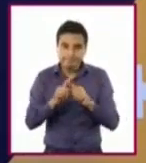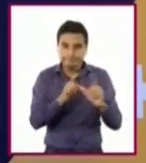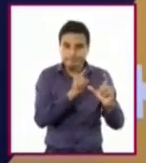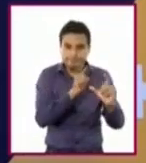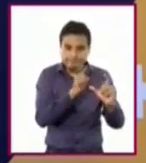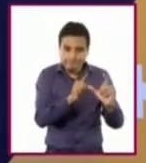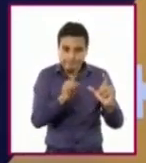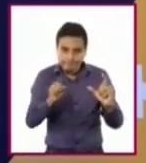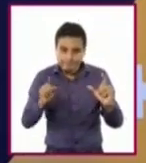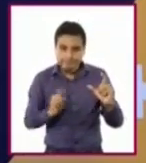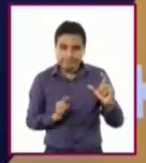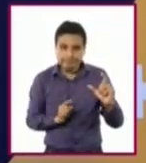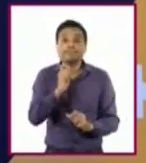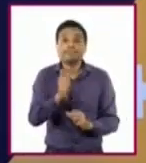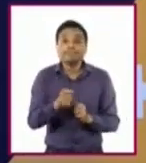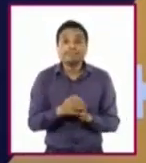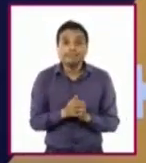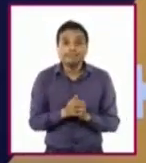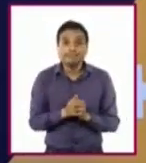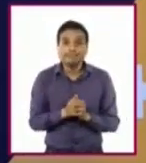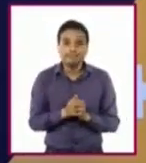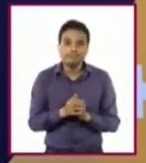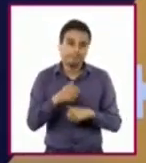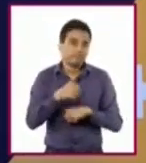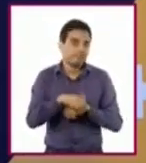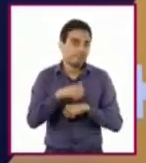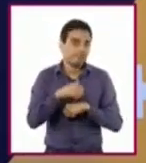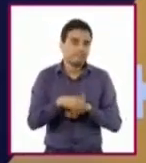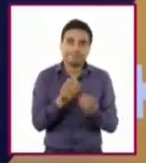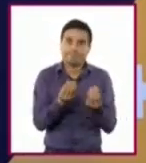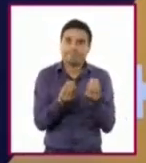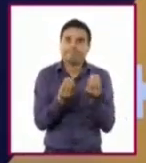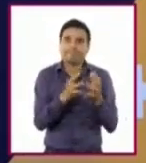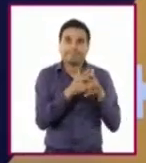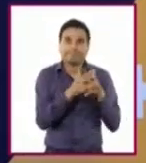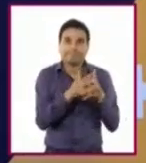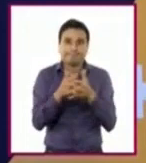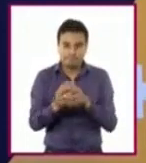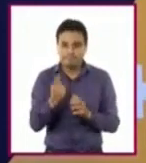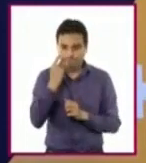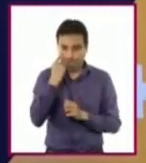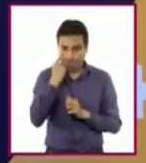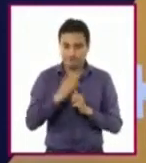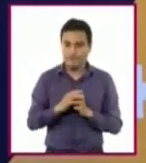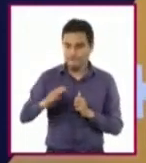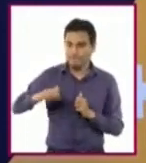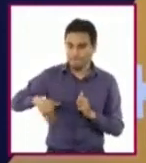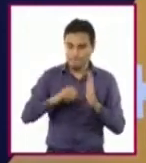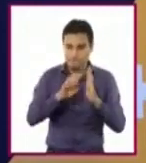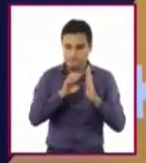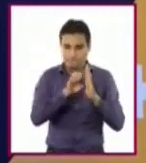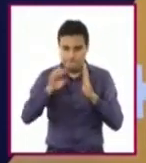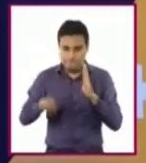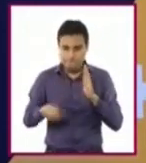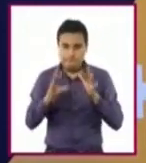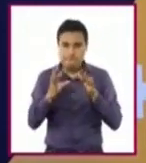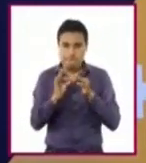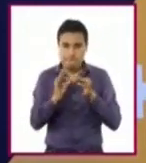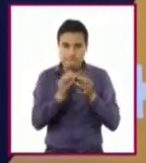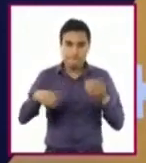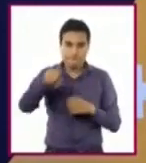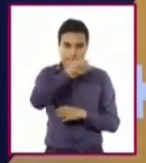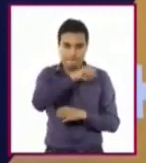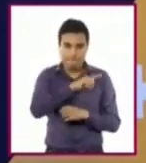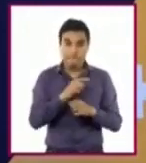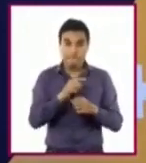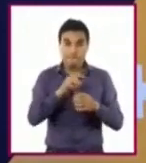significa que los datos son muy dispersos ahora retomando el ejemplo inicial organicemos en una tabla